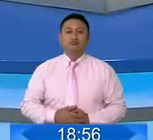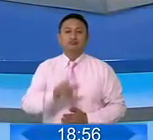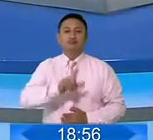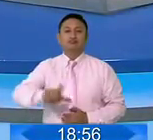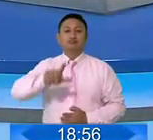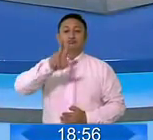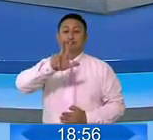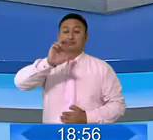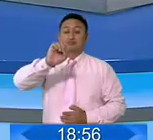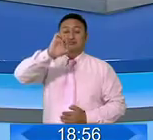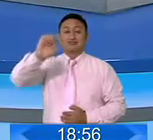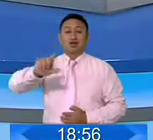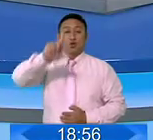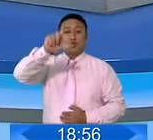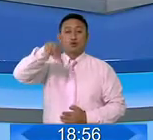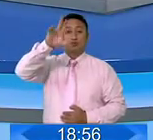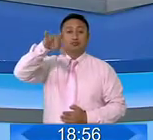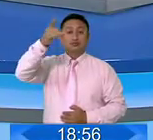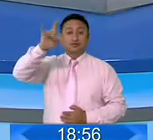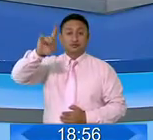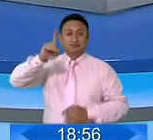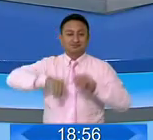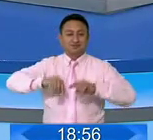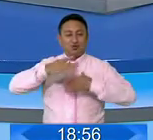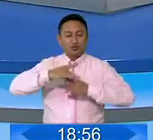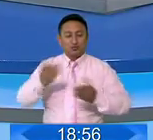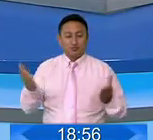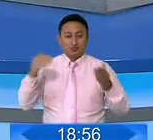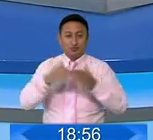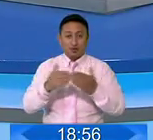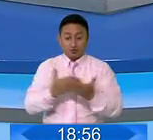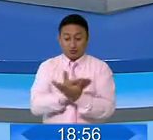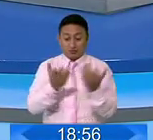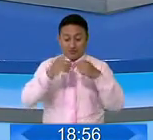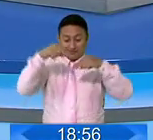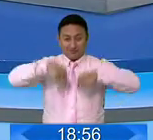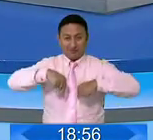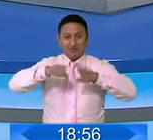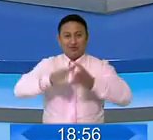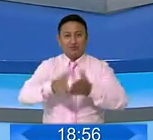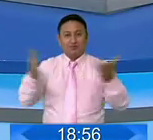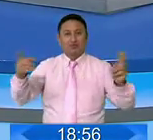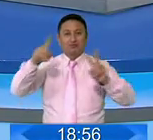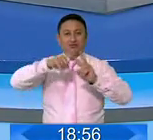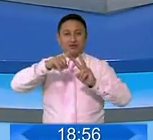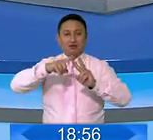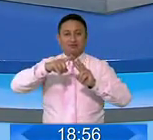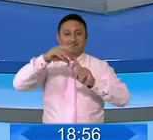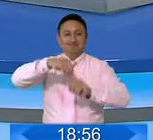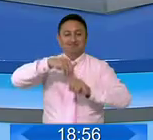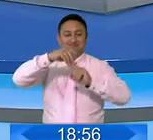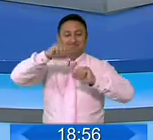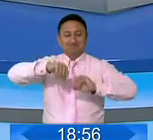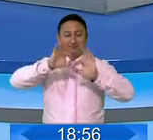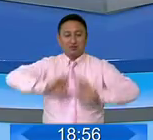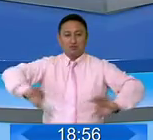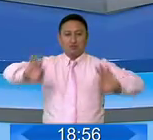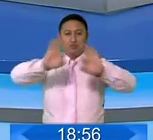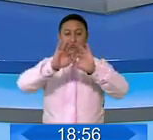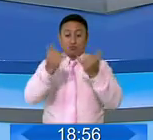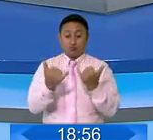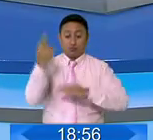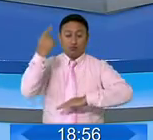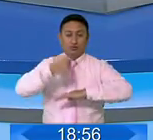Lunes 30 de julio del 2018, amigos, es un gusto estar nuevamente con ustedes aquí en Emisión Estelar del Comercio TV, con lo más destacado en